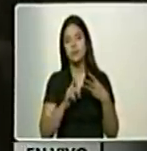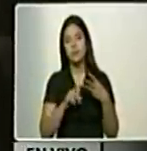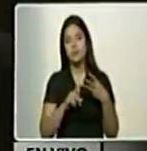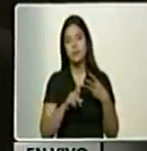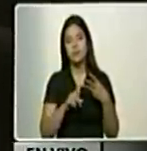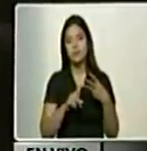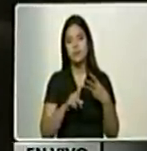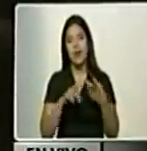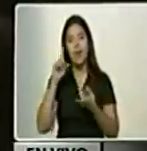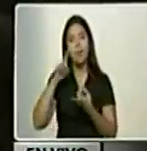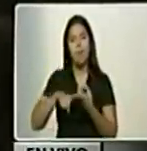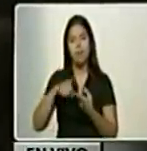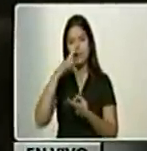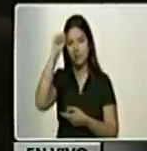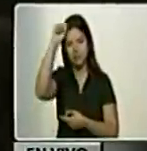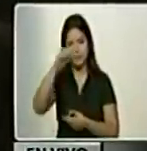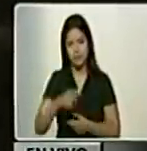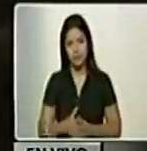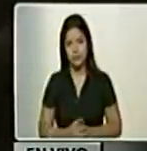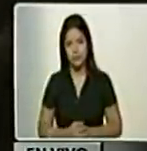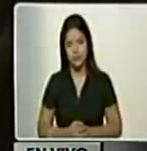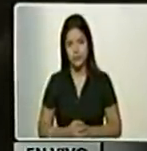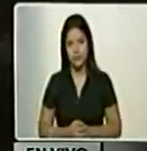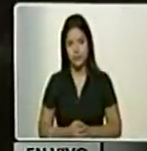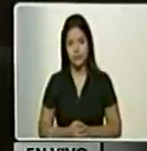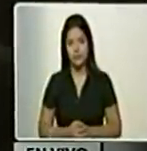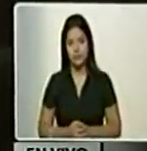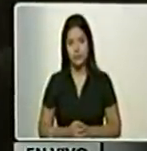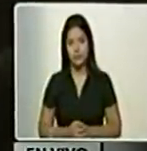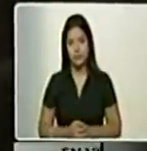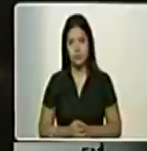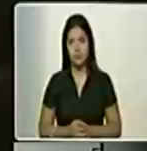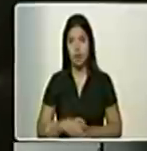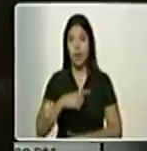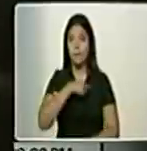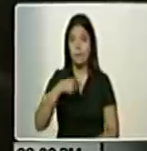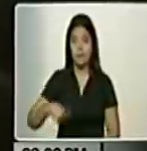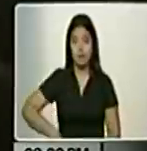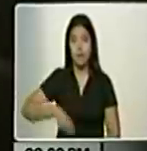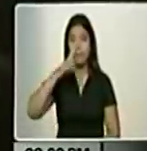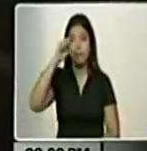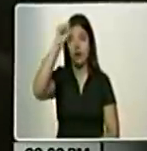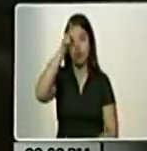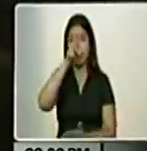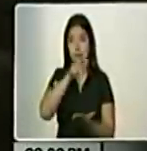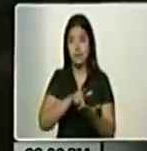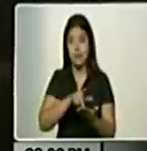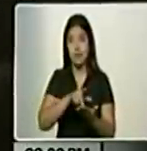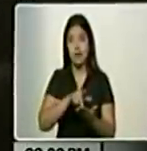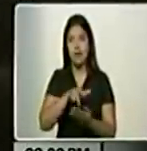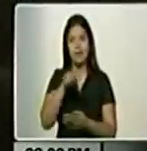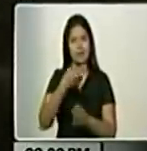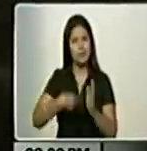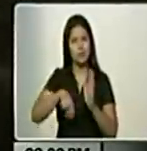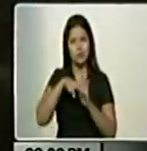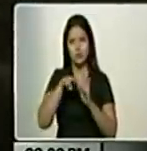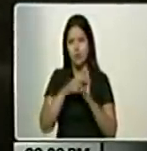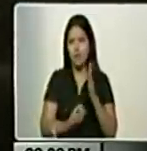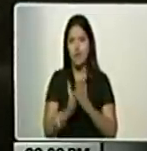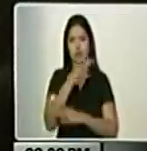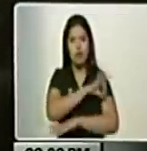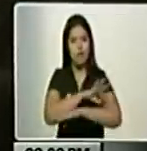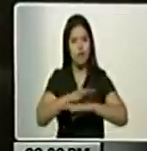primera combatiente cilia flores presidente maduro su llegada a Ecuador ha insistido en la necesidad de refundar la